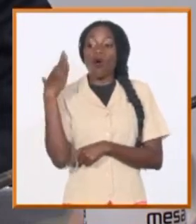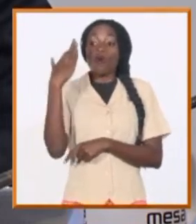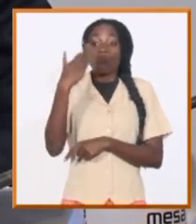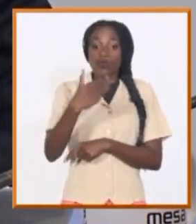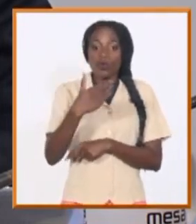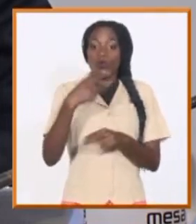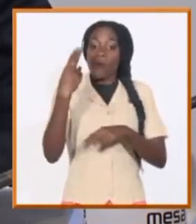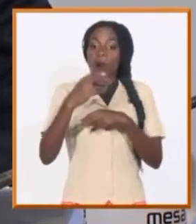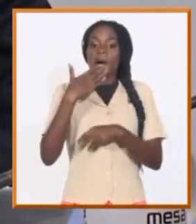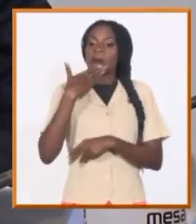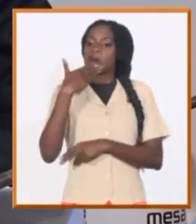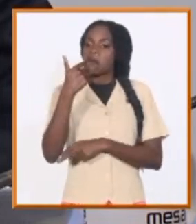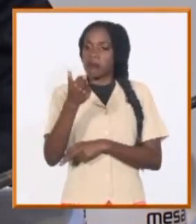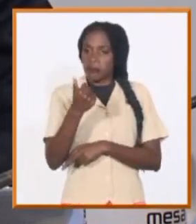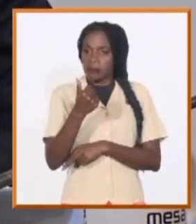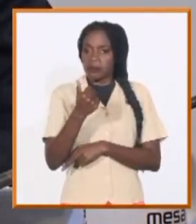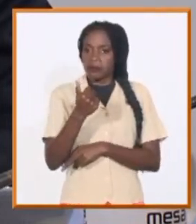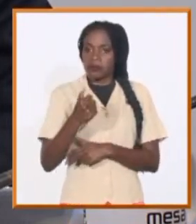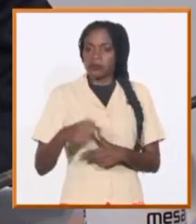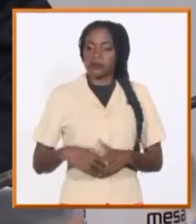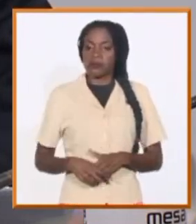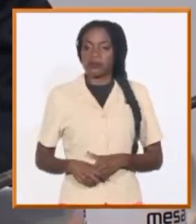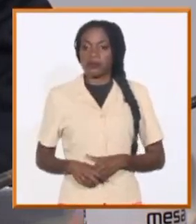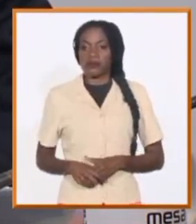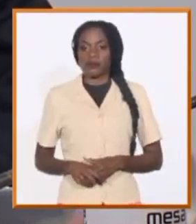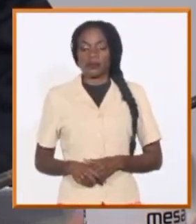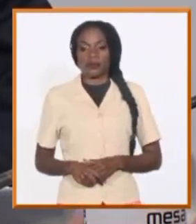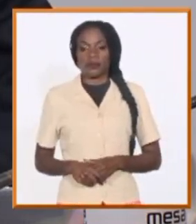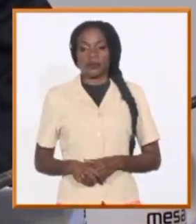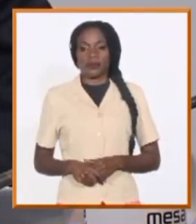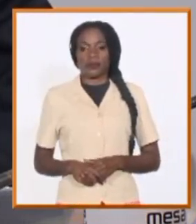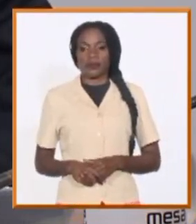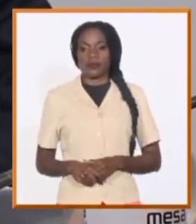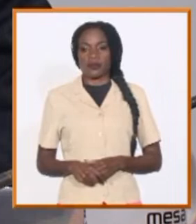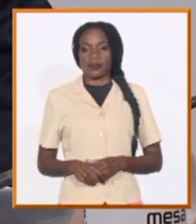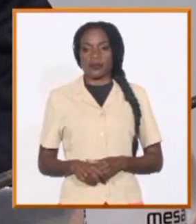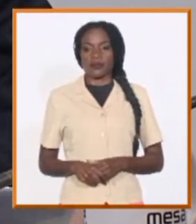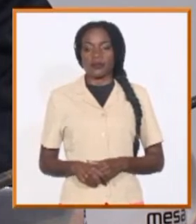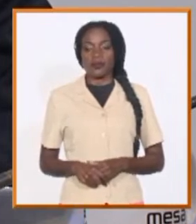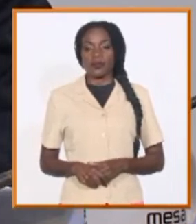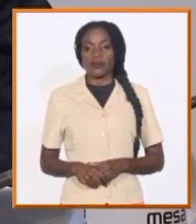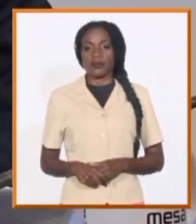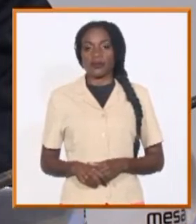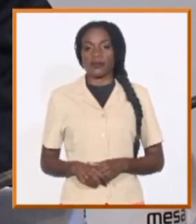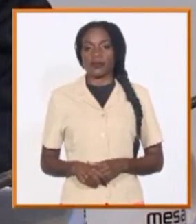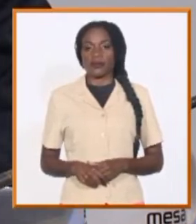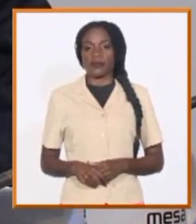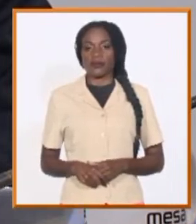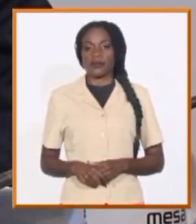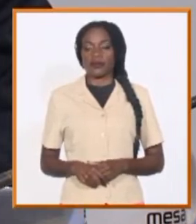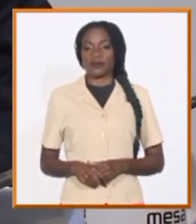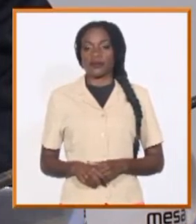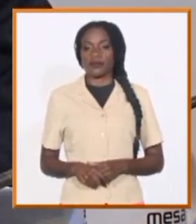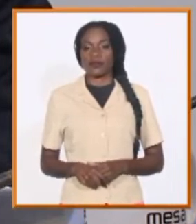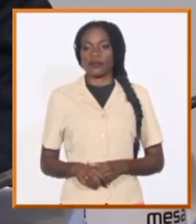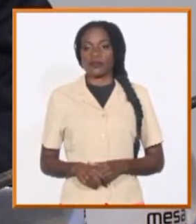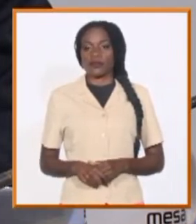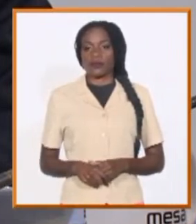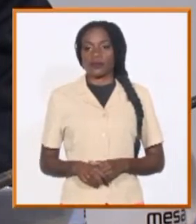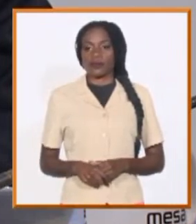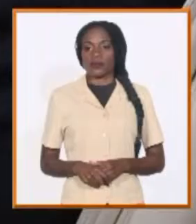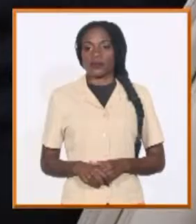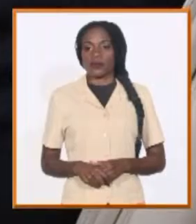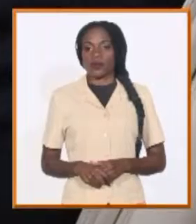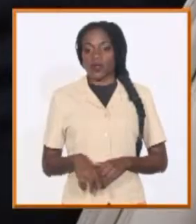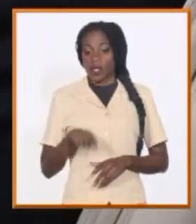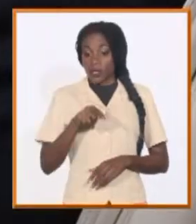plazo y de las posibilidades que tenemos, las potencialidades para los nuevos ciclos olímpicos que están por delante. Bueno, hay muchachos esos que